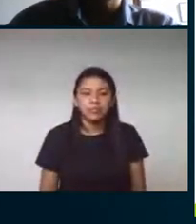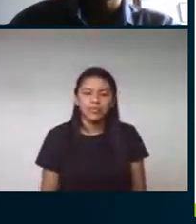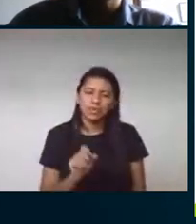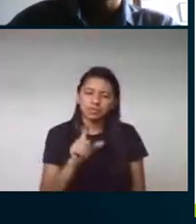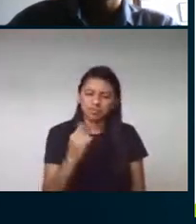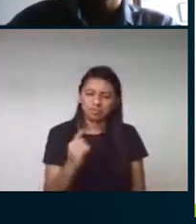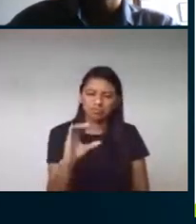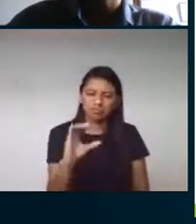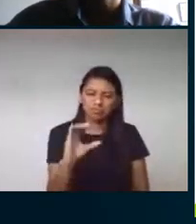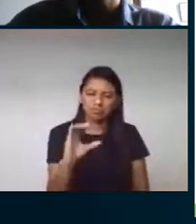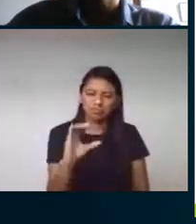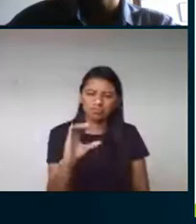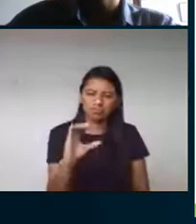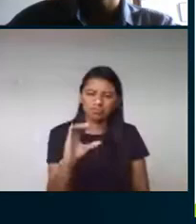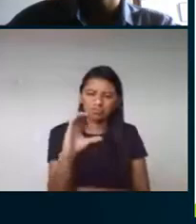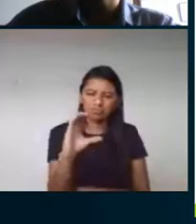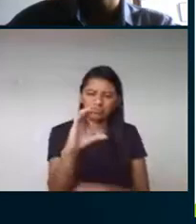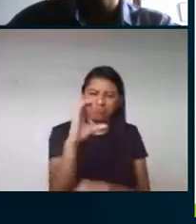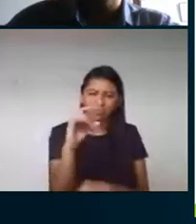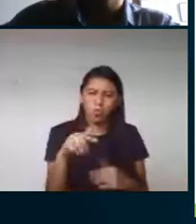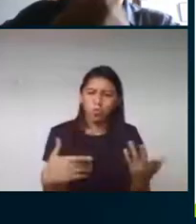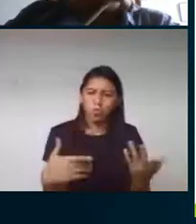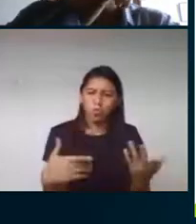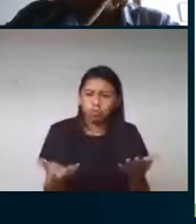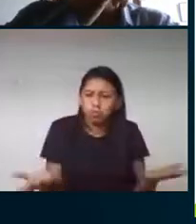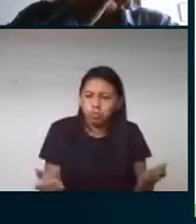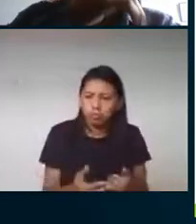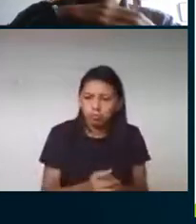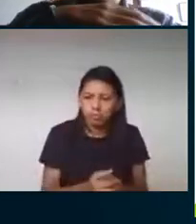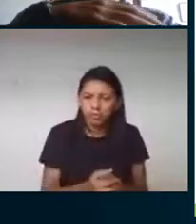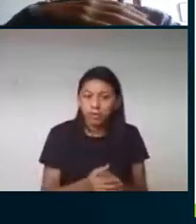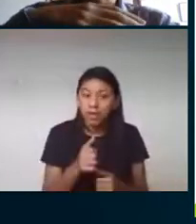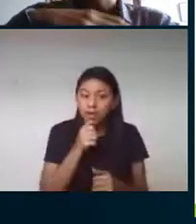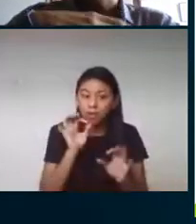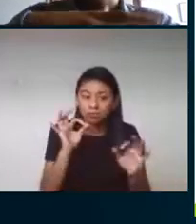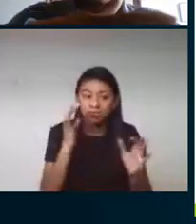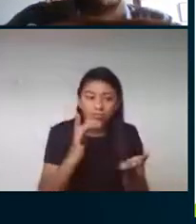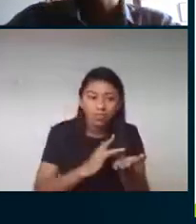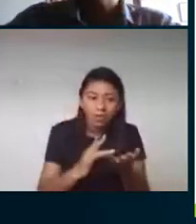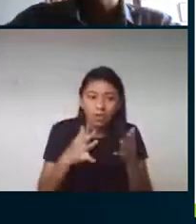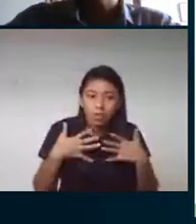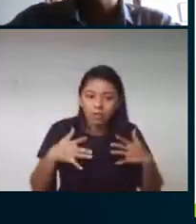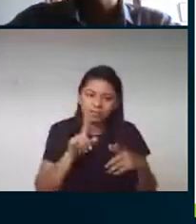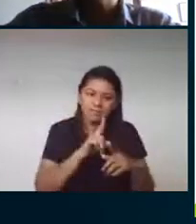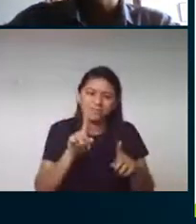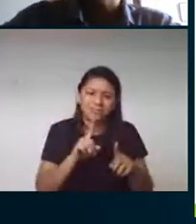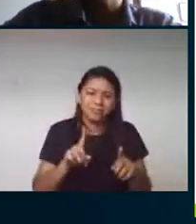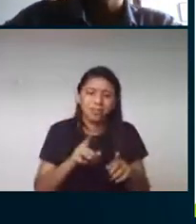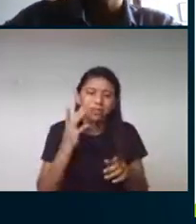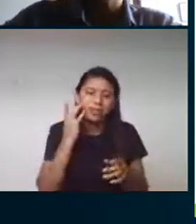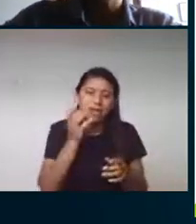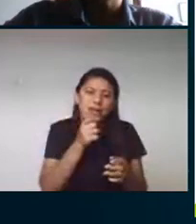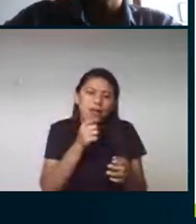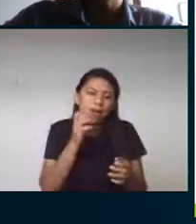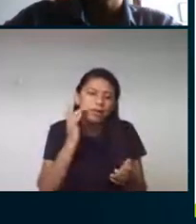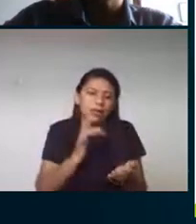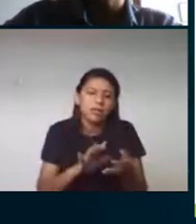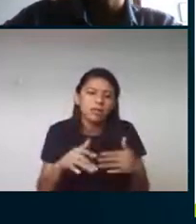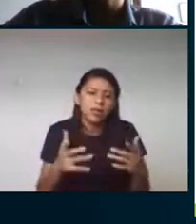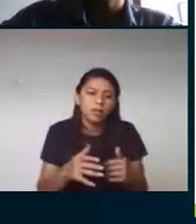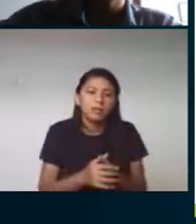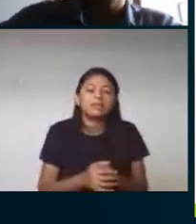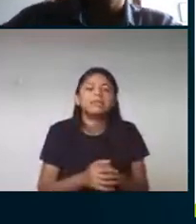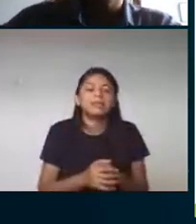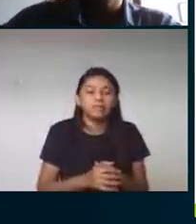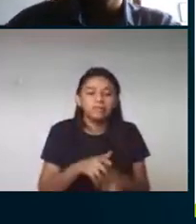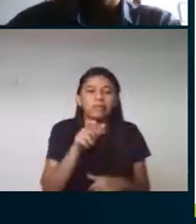tratamiento de aguas residuales hay un mercado insatisfecho. Únicamente hoy en día se ha cubierto, digamos, la infraestructura en un 50%